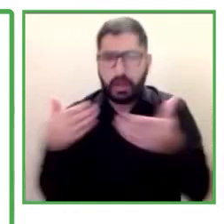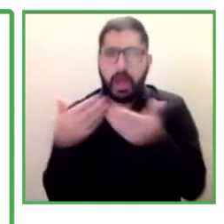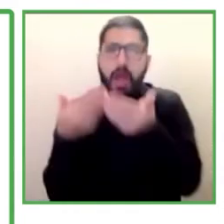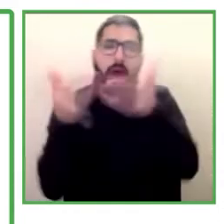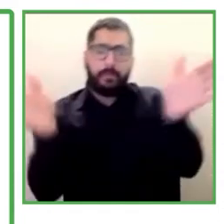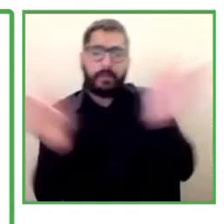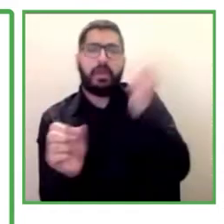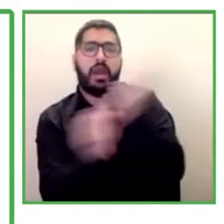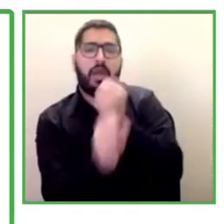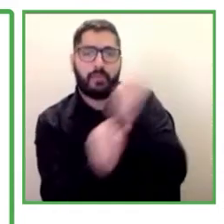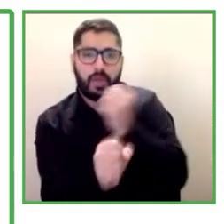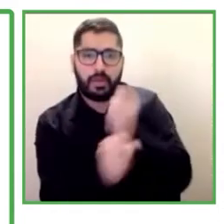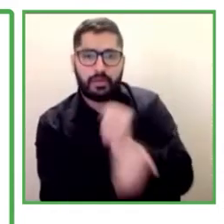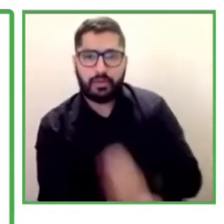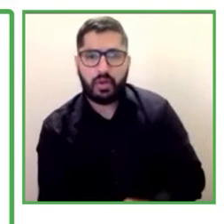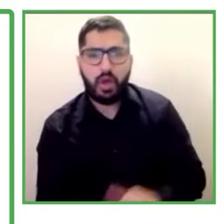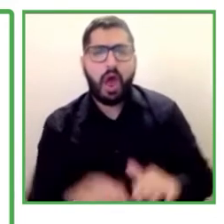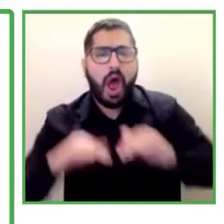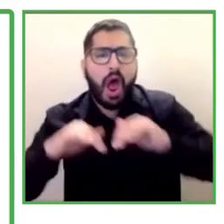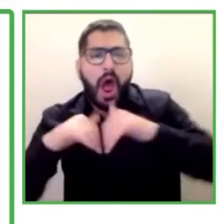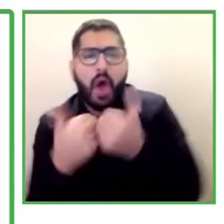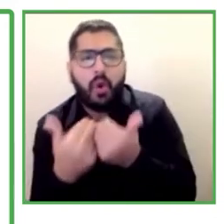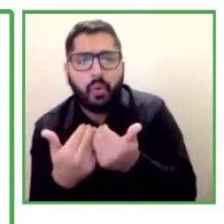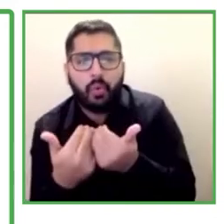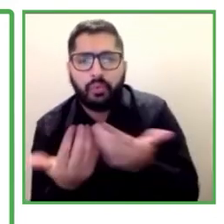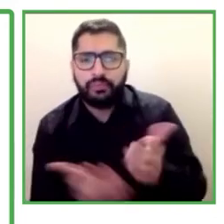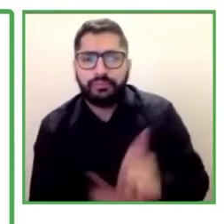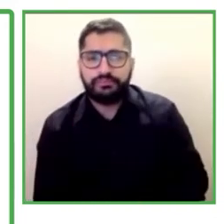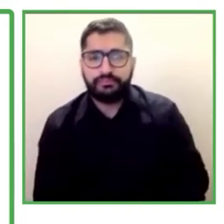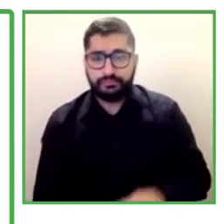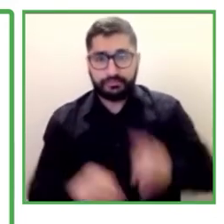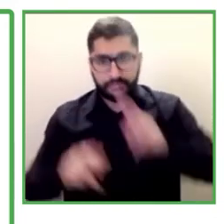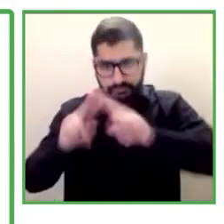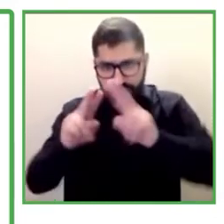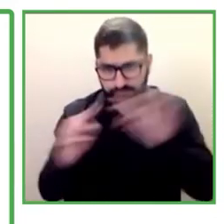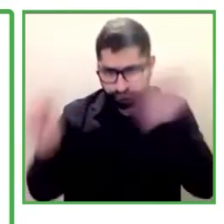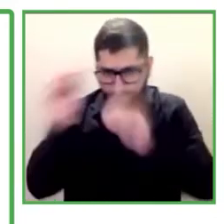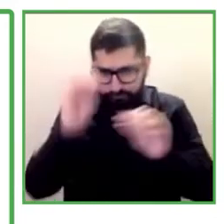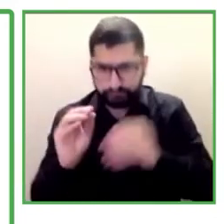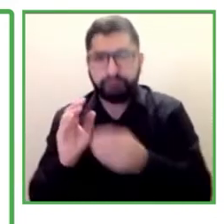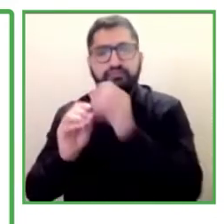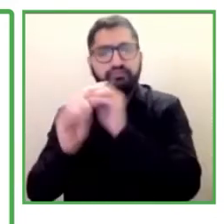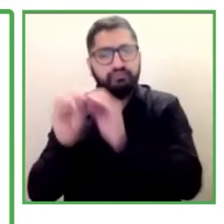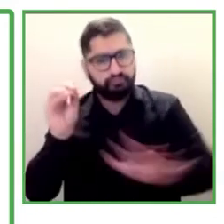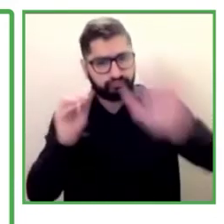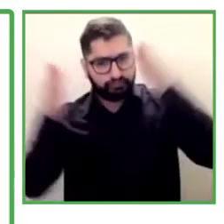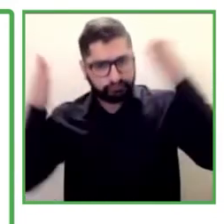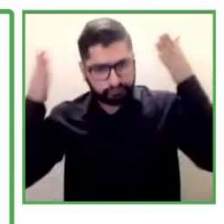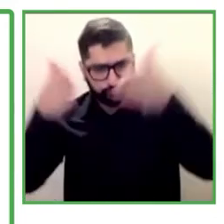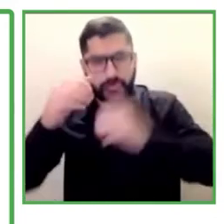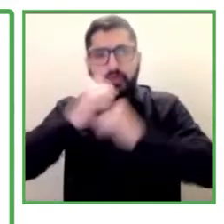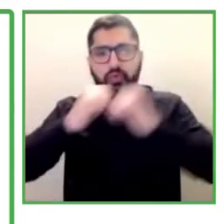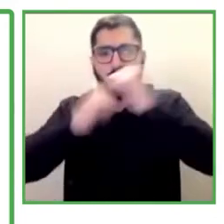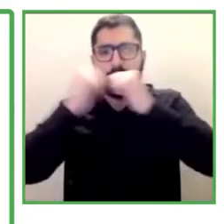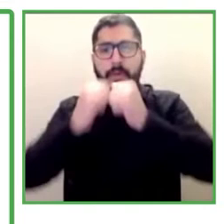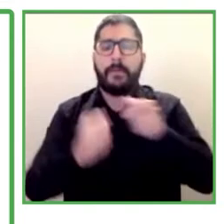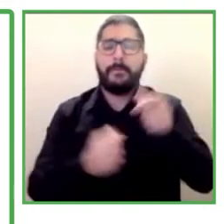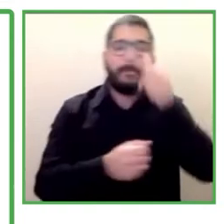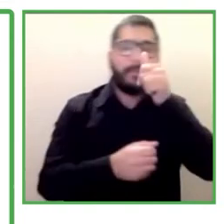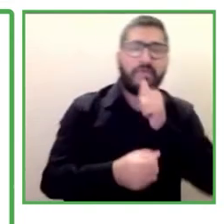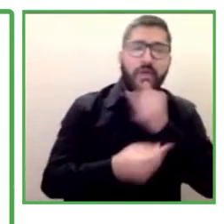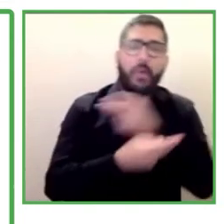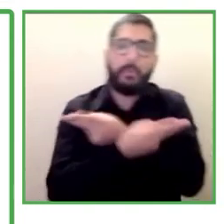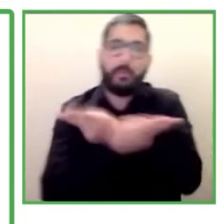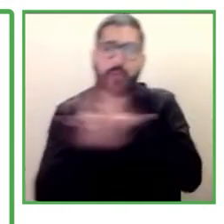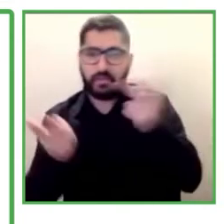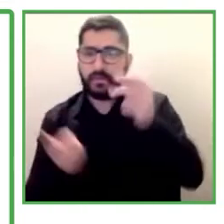como también se refirió Alejandra, generando una plataforma de articulación público-privada entre todos los actores involucrados en el proceso